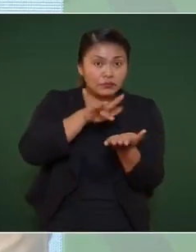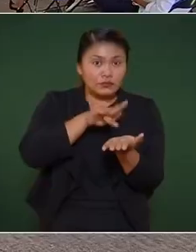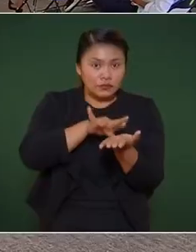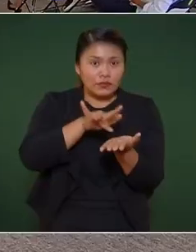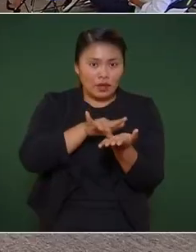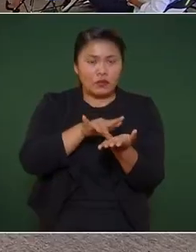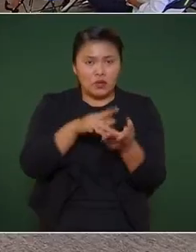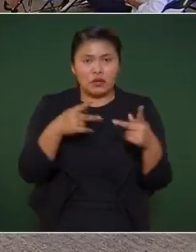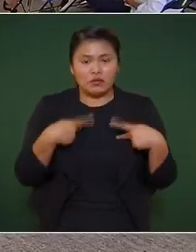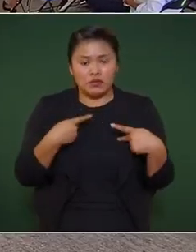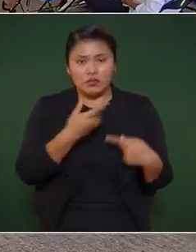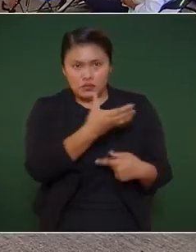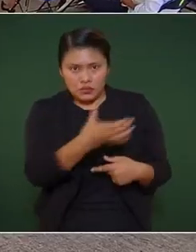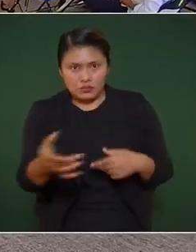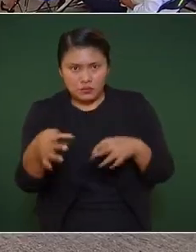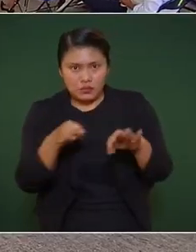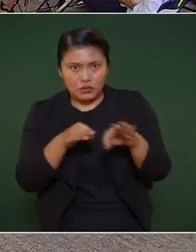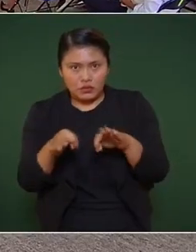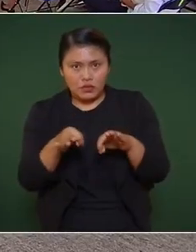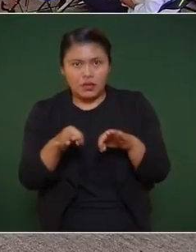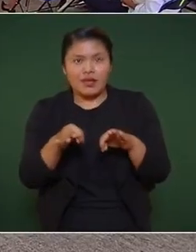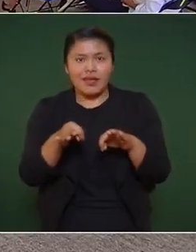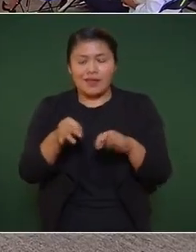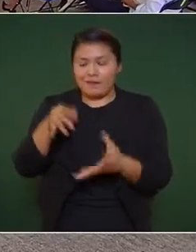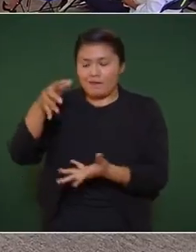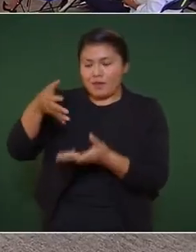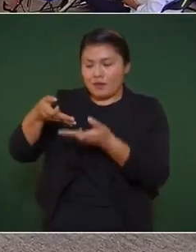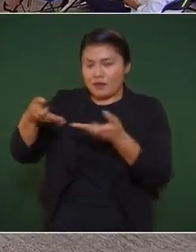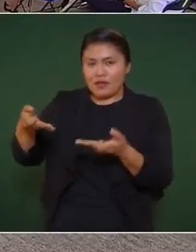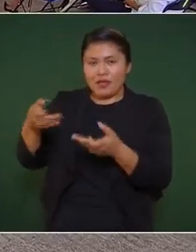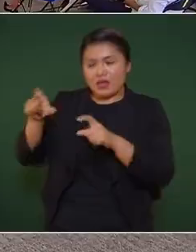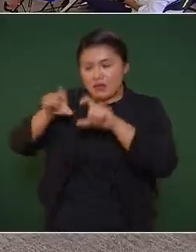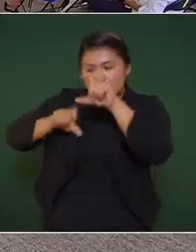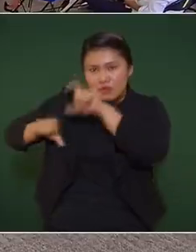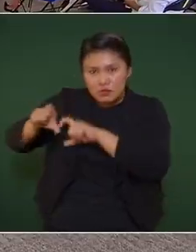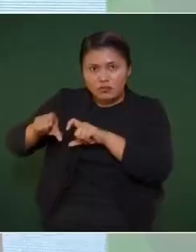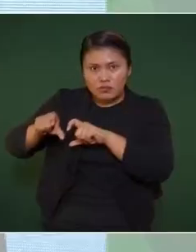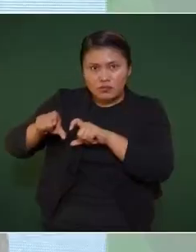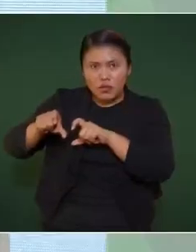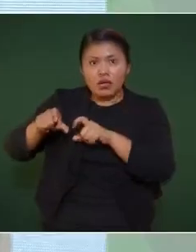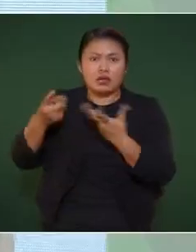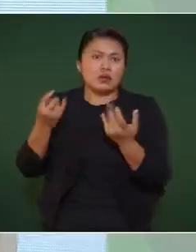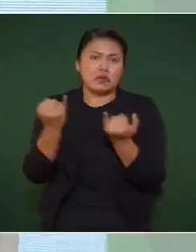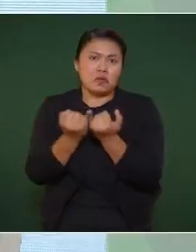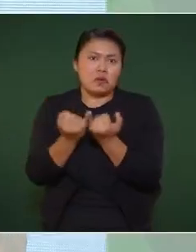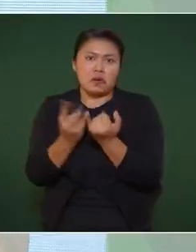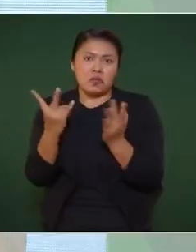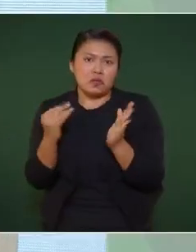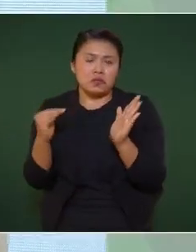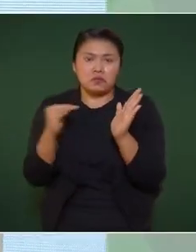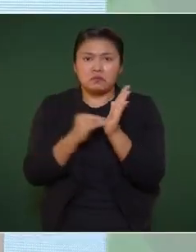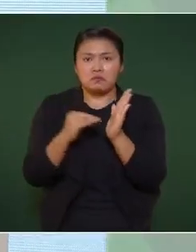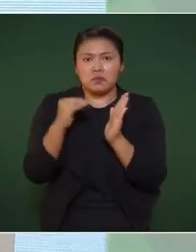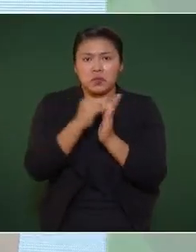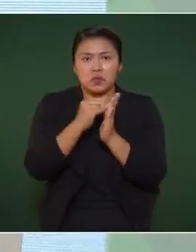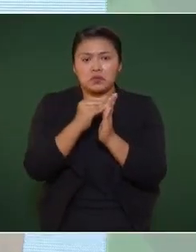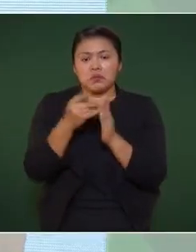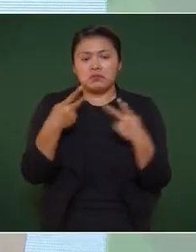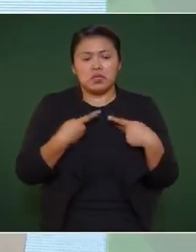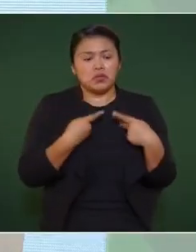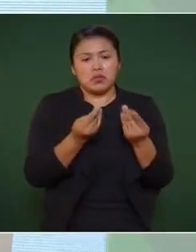los campesinos en fertilizantes, pues es a 2 millones de pequeños